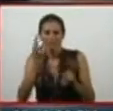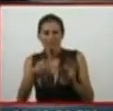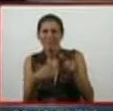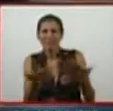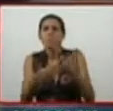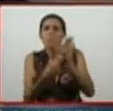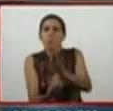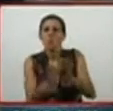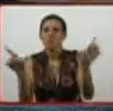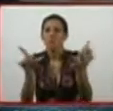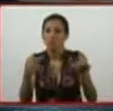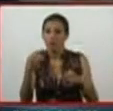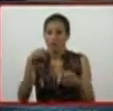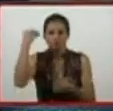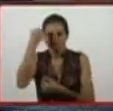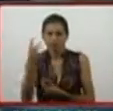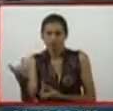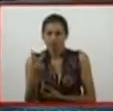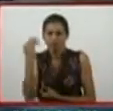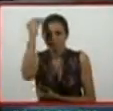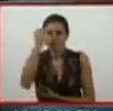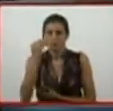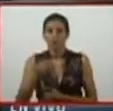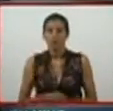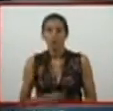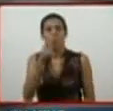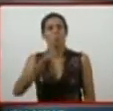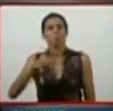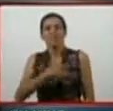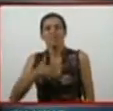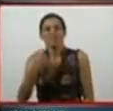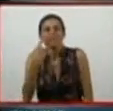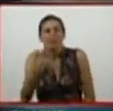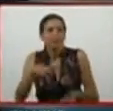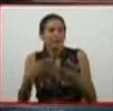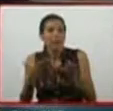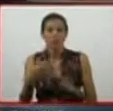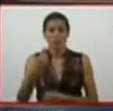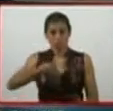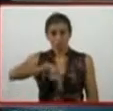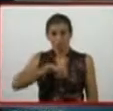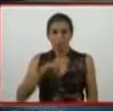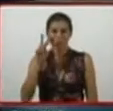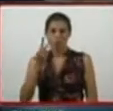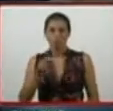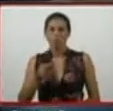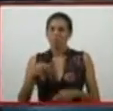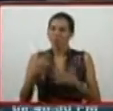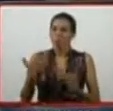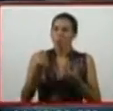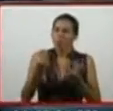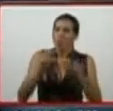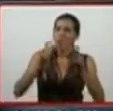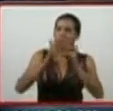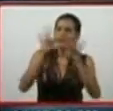los contenidos que el pueblo más pide ver, pero también estuvimos analizando un nuevo modelo de